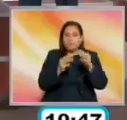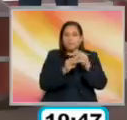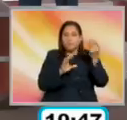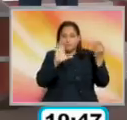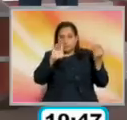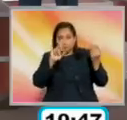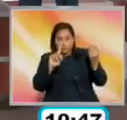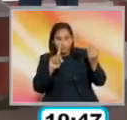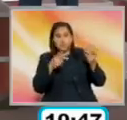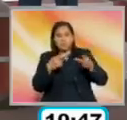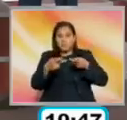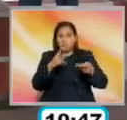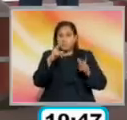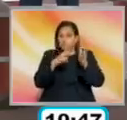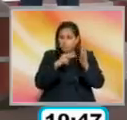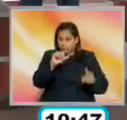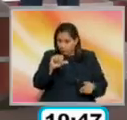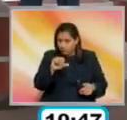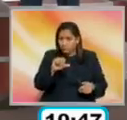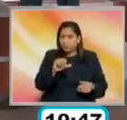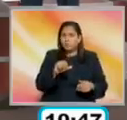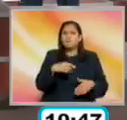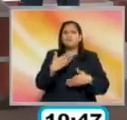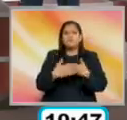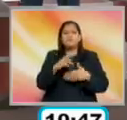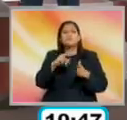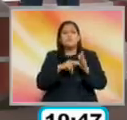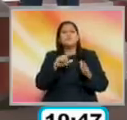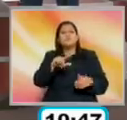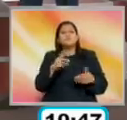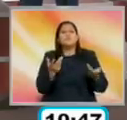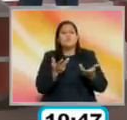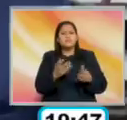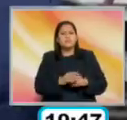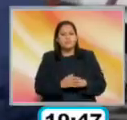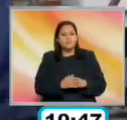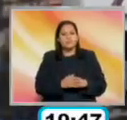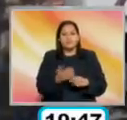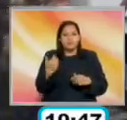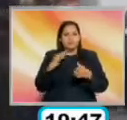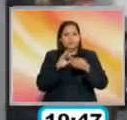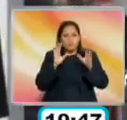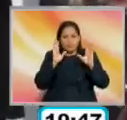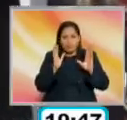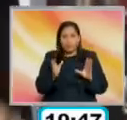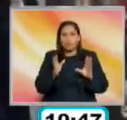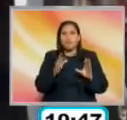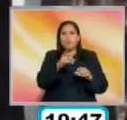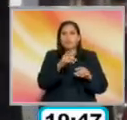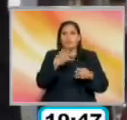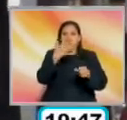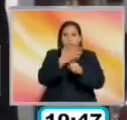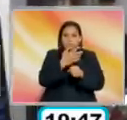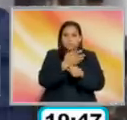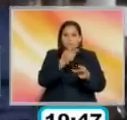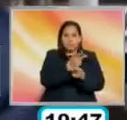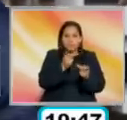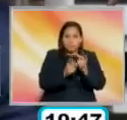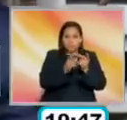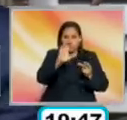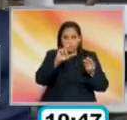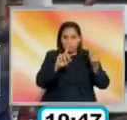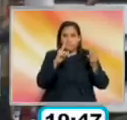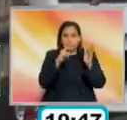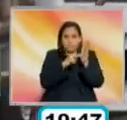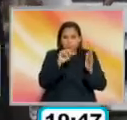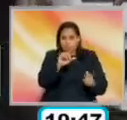discográfico que hicieron en el 2016, ¿no? ¿Qué viene para este 2017? Así es, como lo comenté hace un ratito, nuestra quinta producción salió en el 2016.